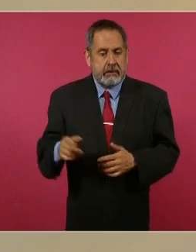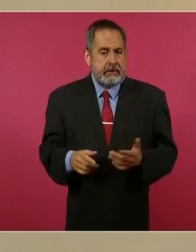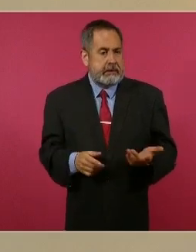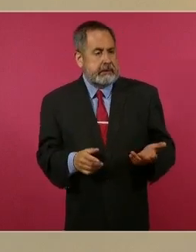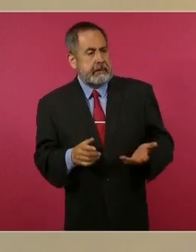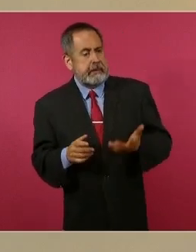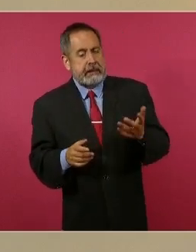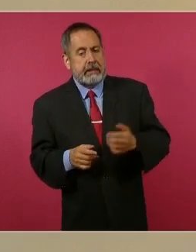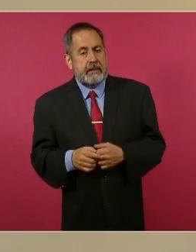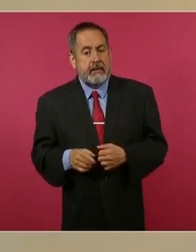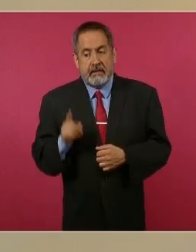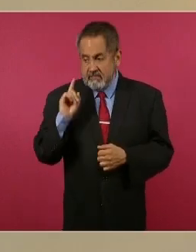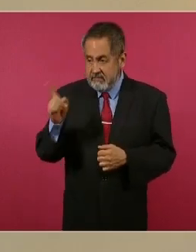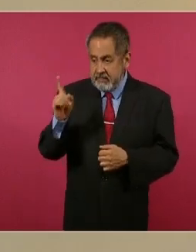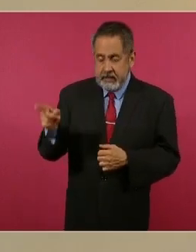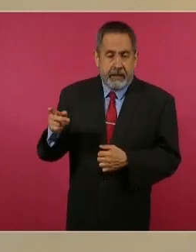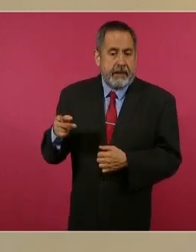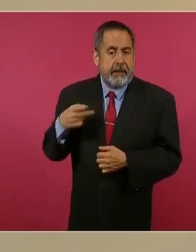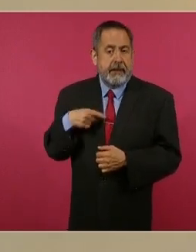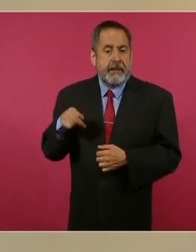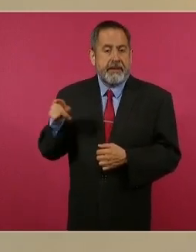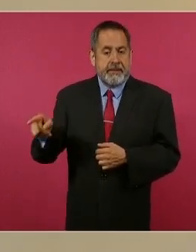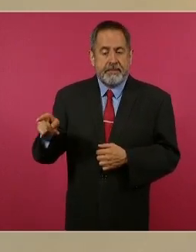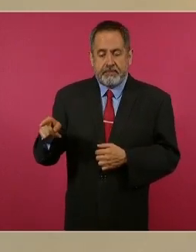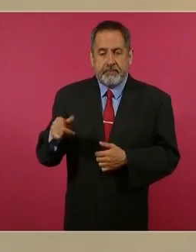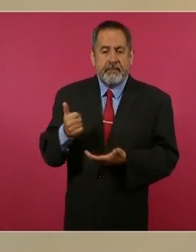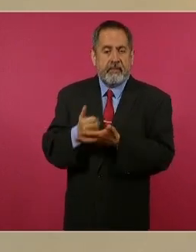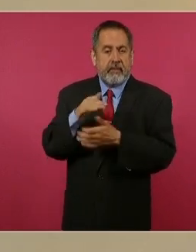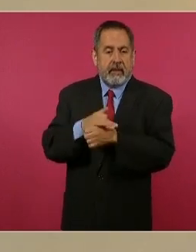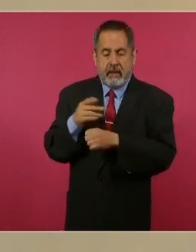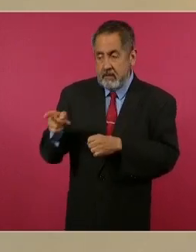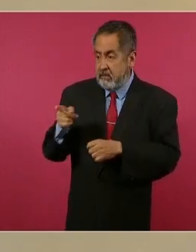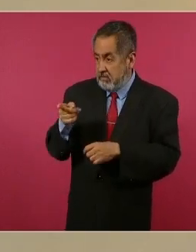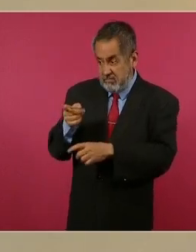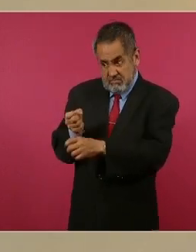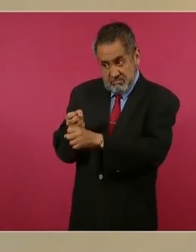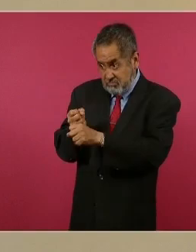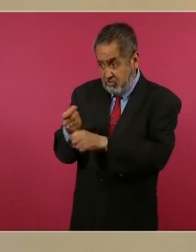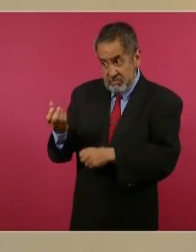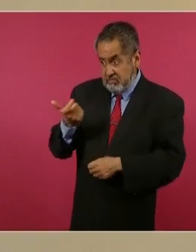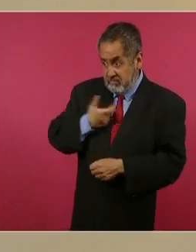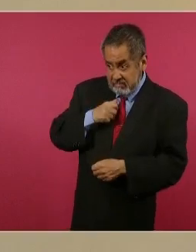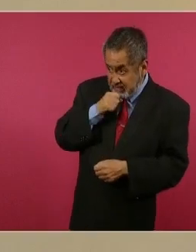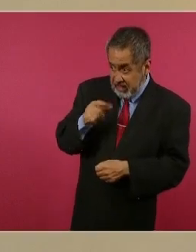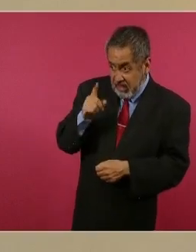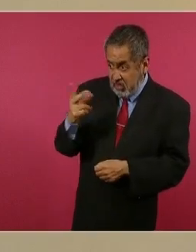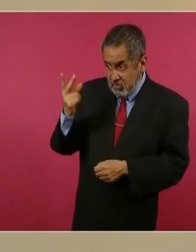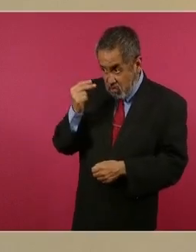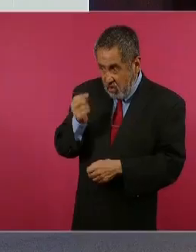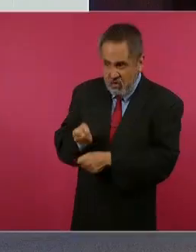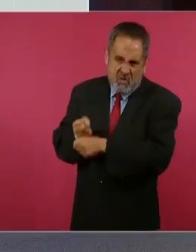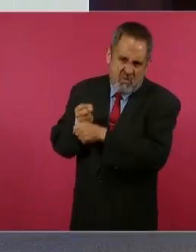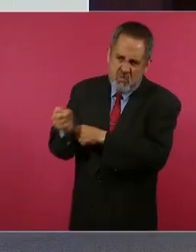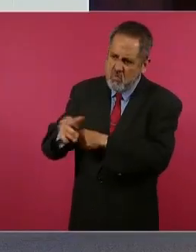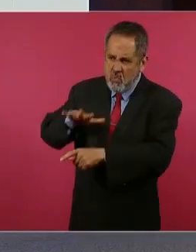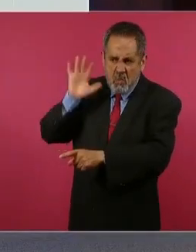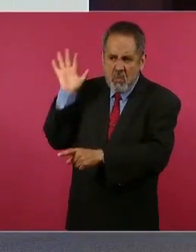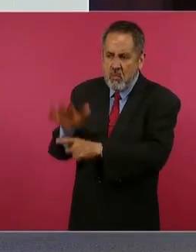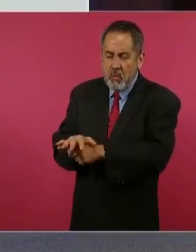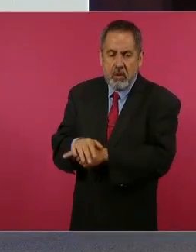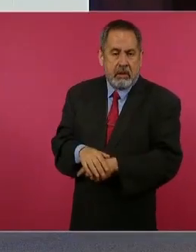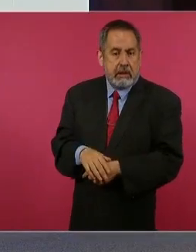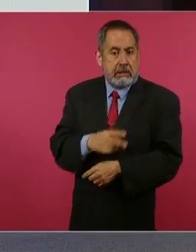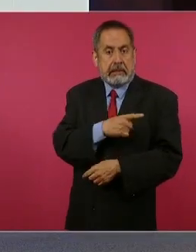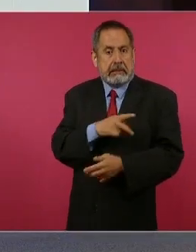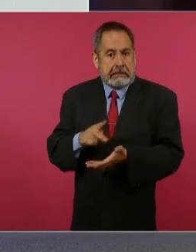Amenazó al servidor público del ayuntamiento a causarle daño a él y a su familia en caso de negarse. Ante las continuas